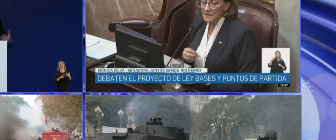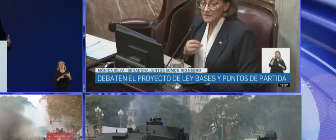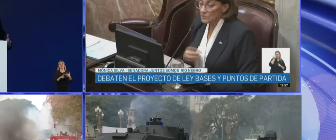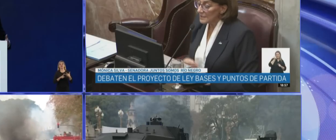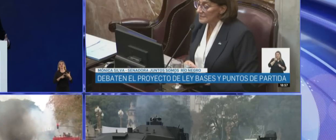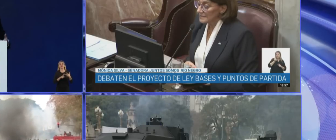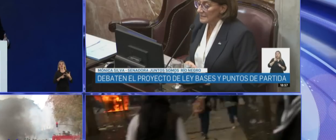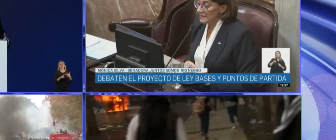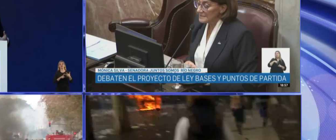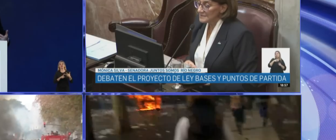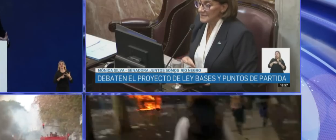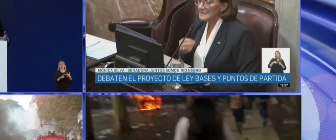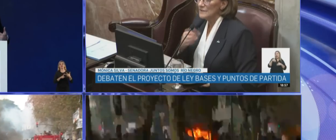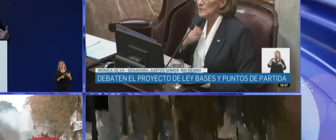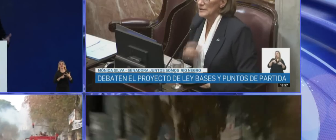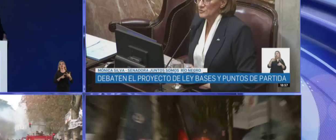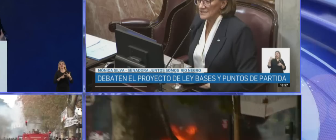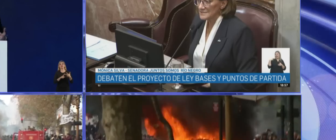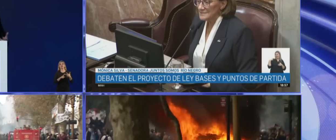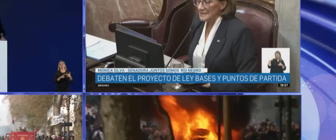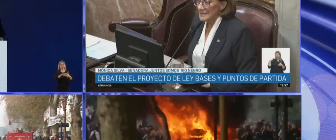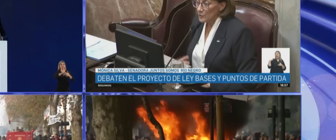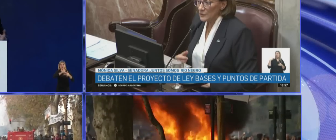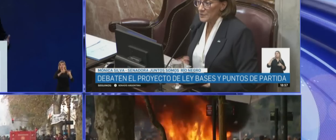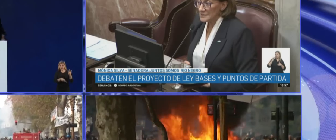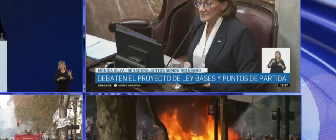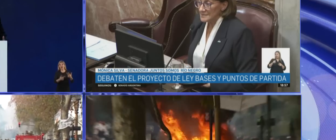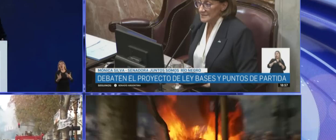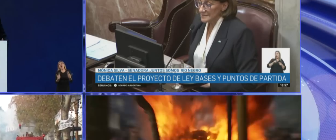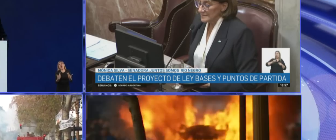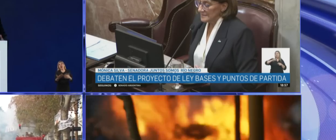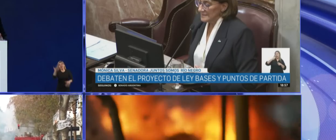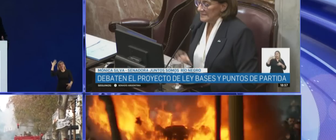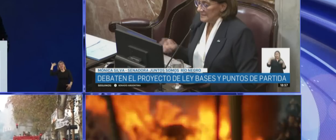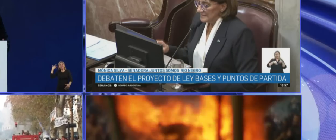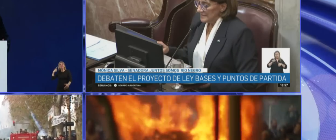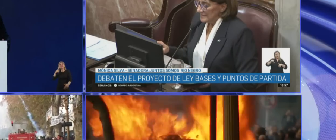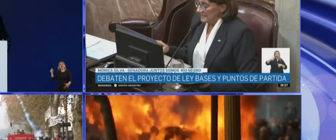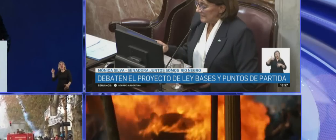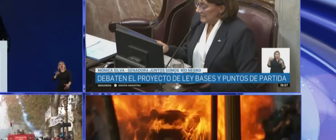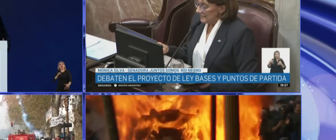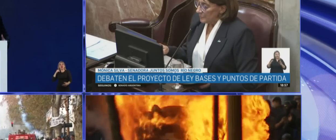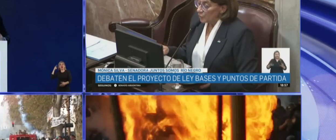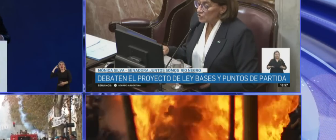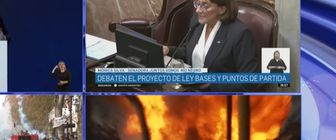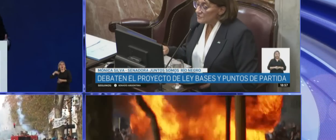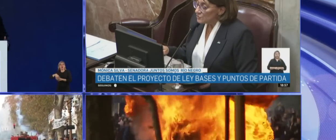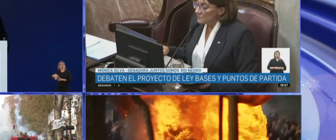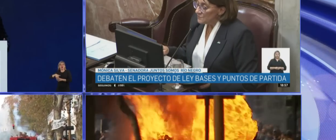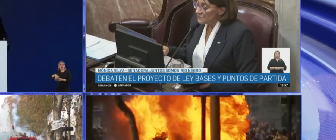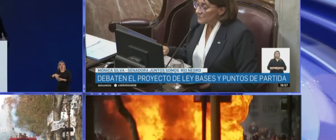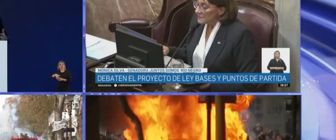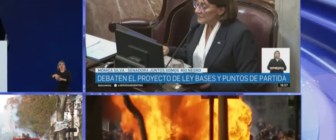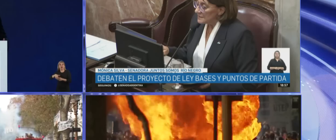Obviamente que fruto de que nos lavaron el cerebro durante más de 100 años con